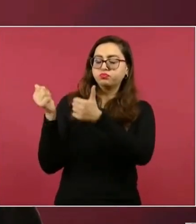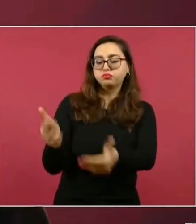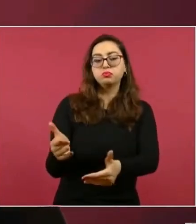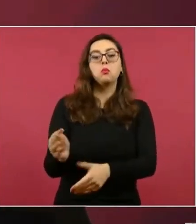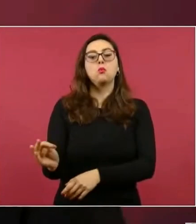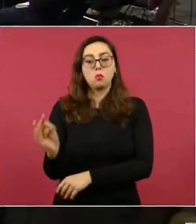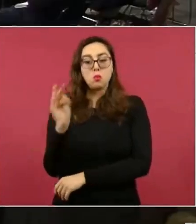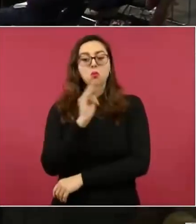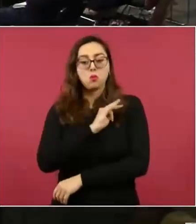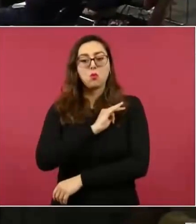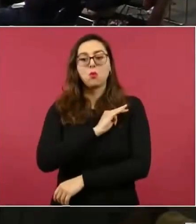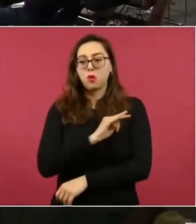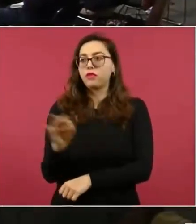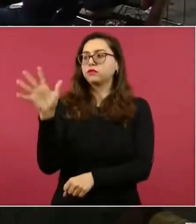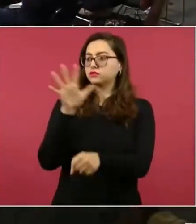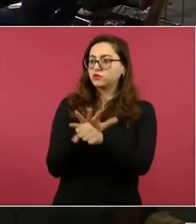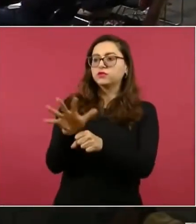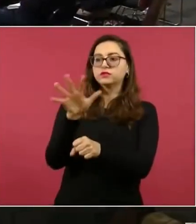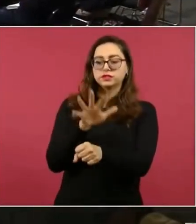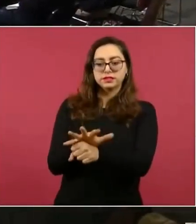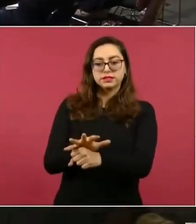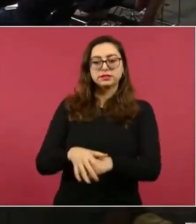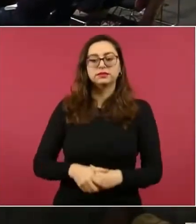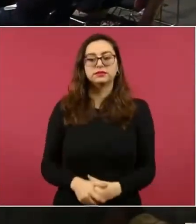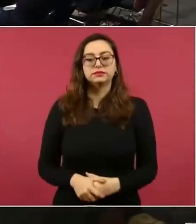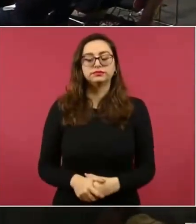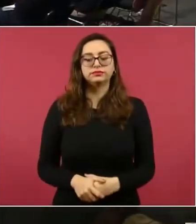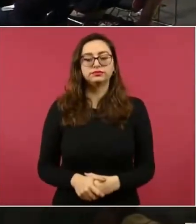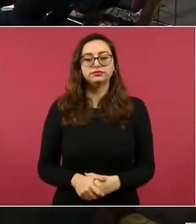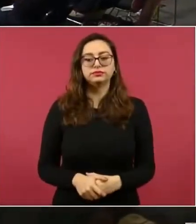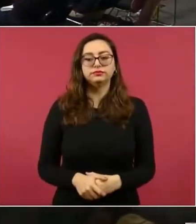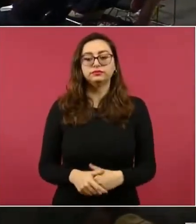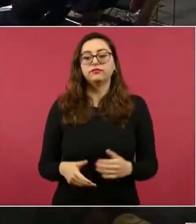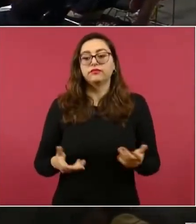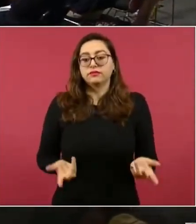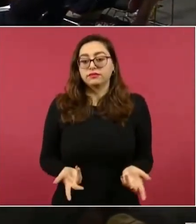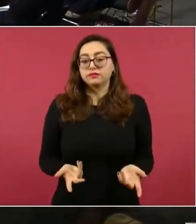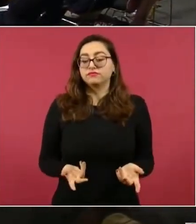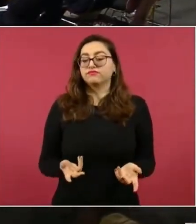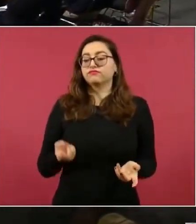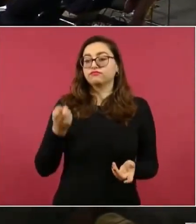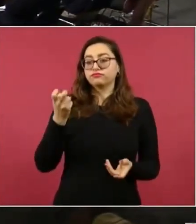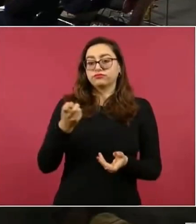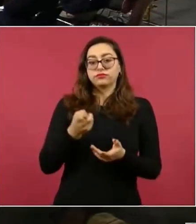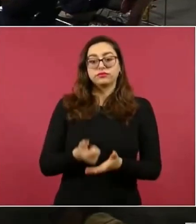aterricen en el aeropuerto Felipe Ángeles, ¿no? Y esto vaya